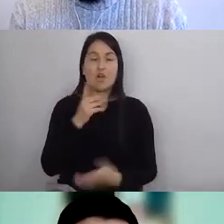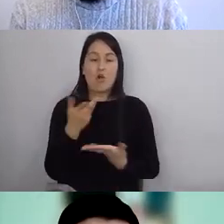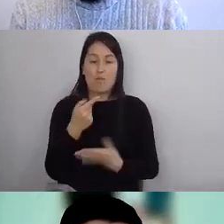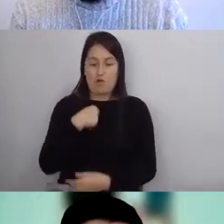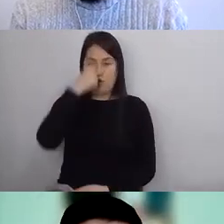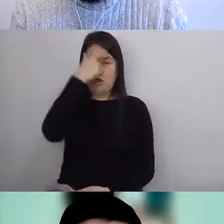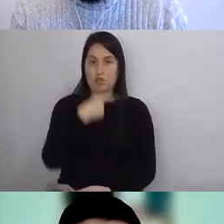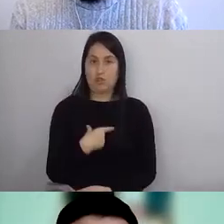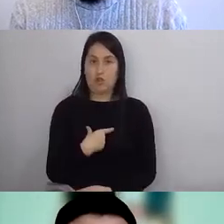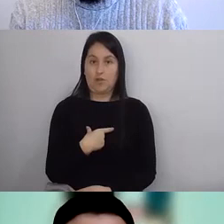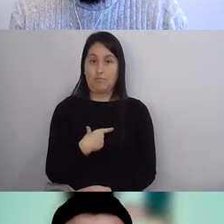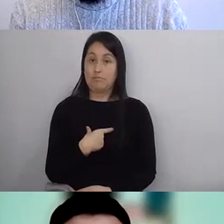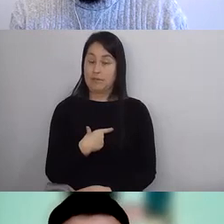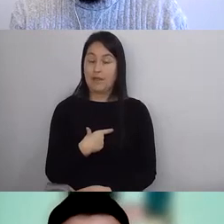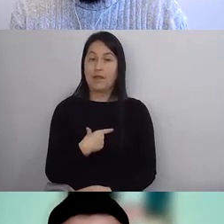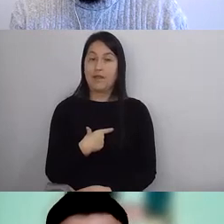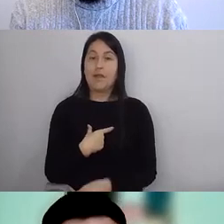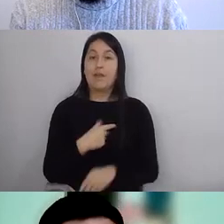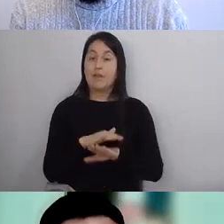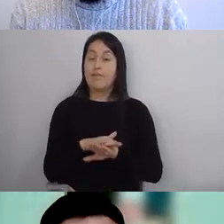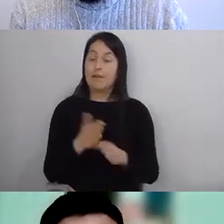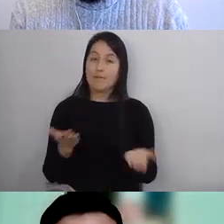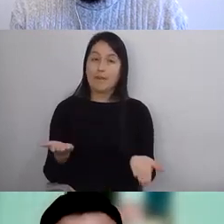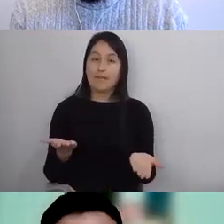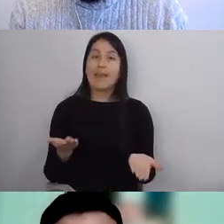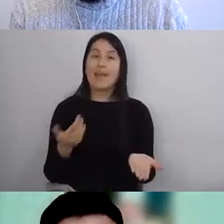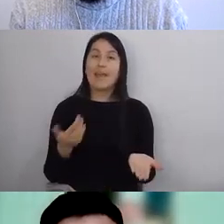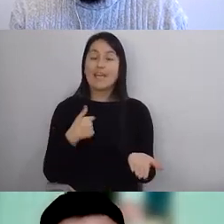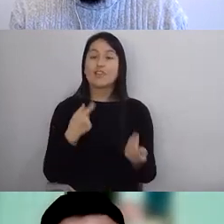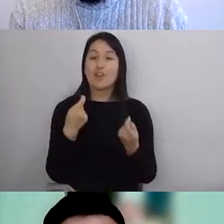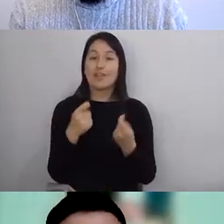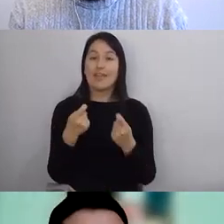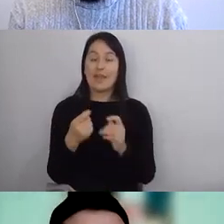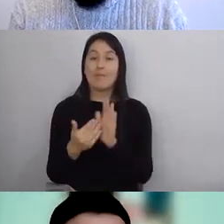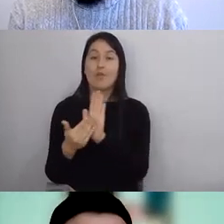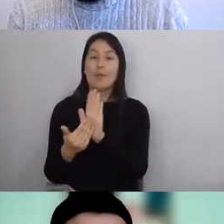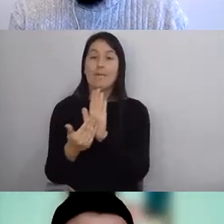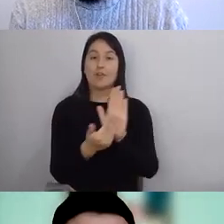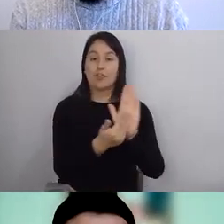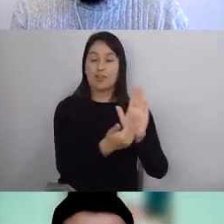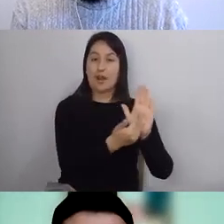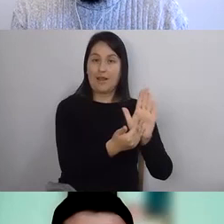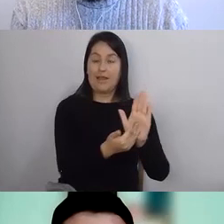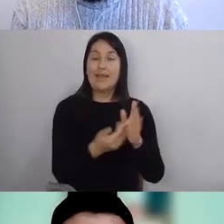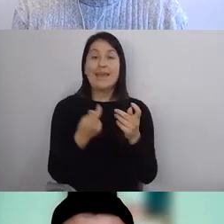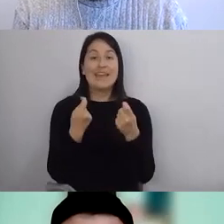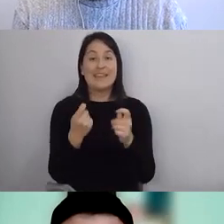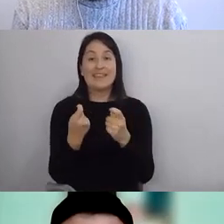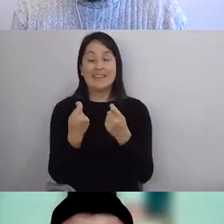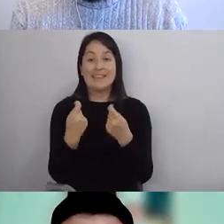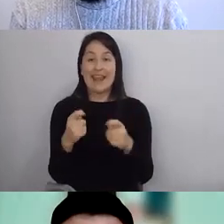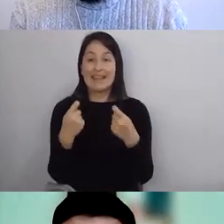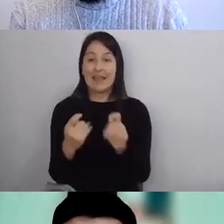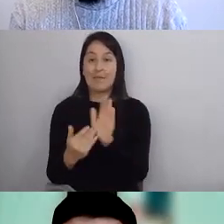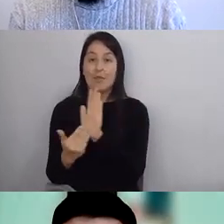eso finalmente es lo que nosotros tratamos de reflejar en estos espacios y también tratamos de reflejar directamente con el trabajo